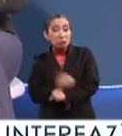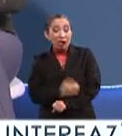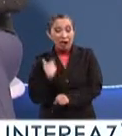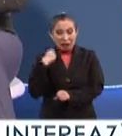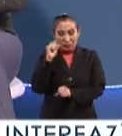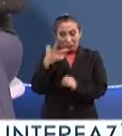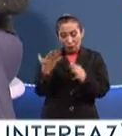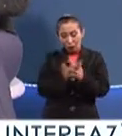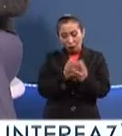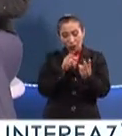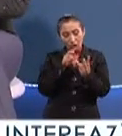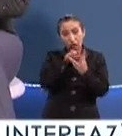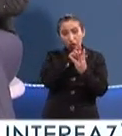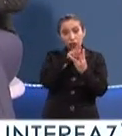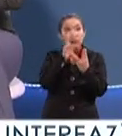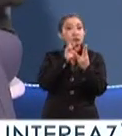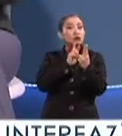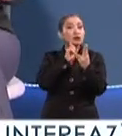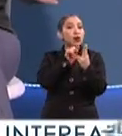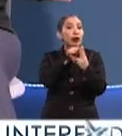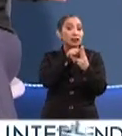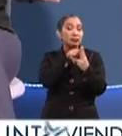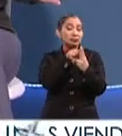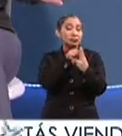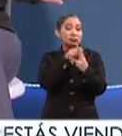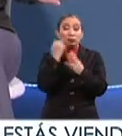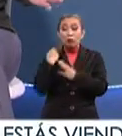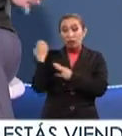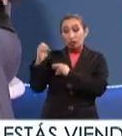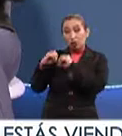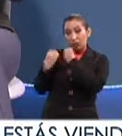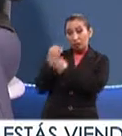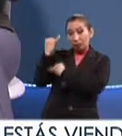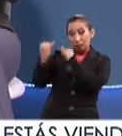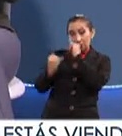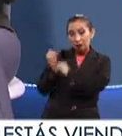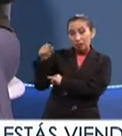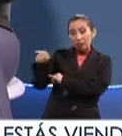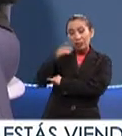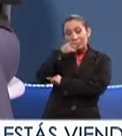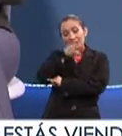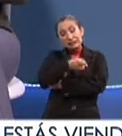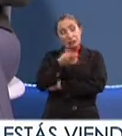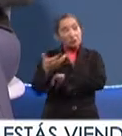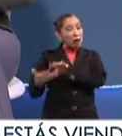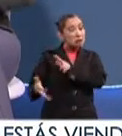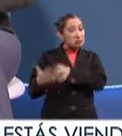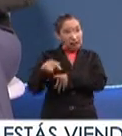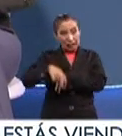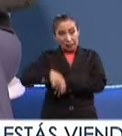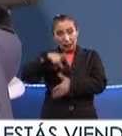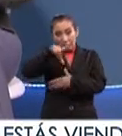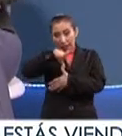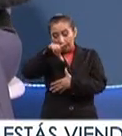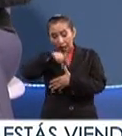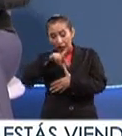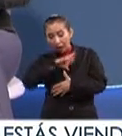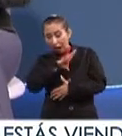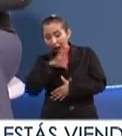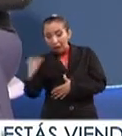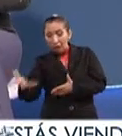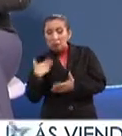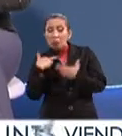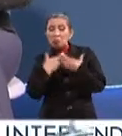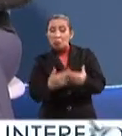2/3 de esas personas son mujeres. Sin embargo, los organismos internacionales destacan que por lo menos en América Latina se tiene una